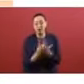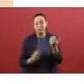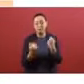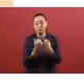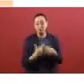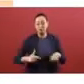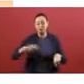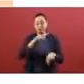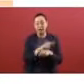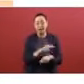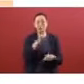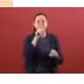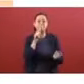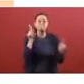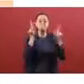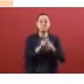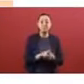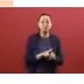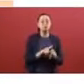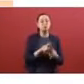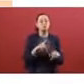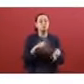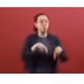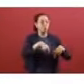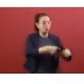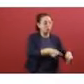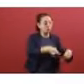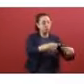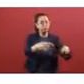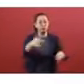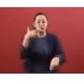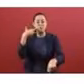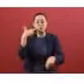delegados únicos de cada entidad federativa, la siguiente,